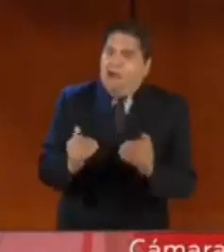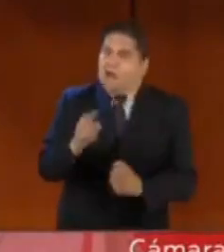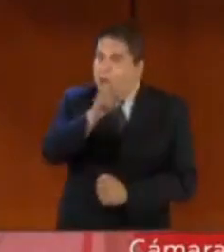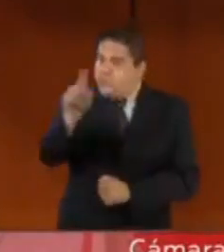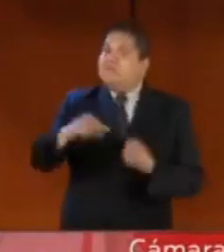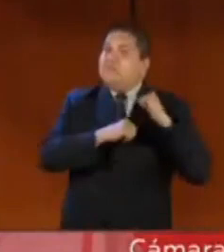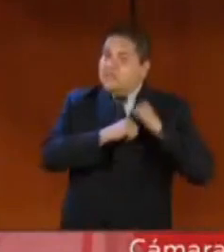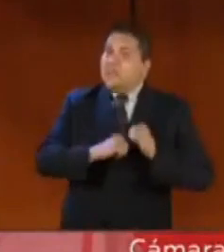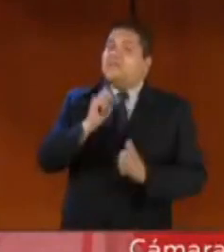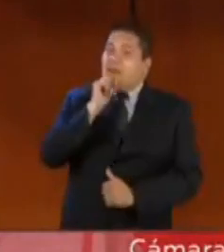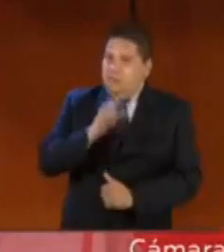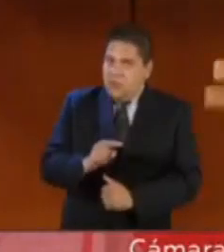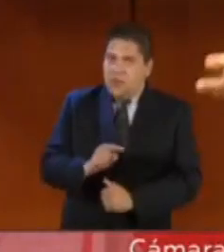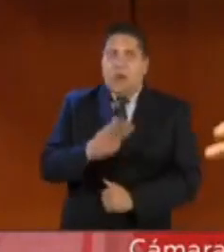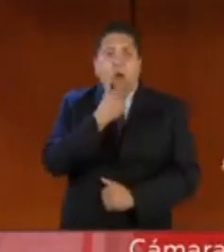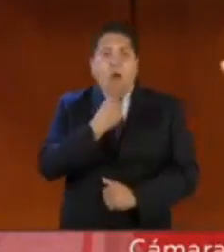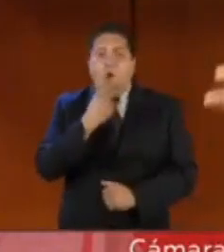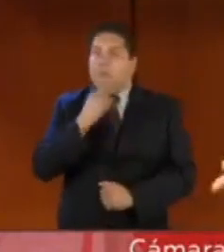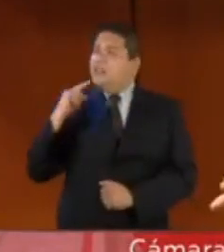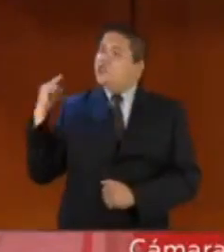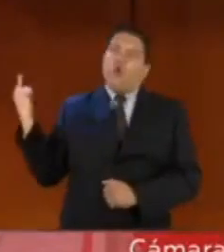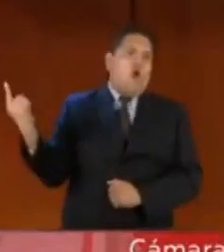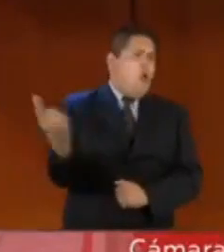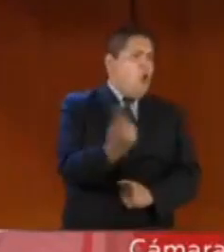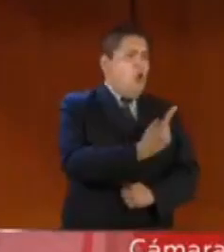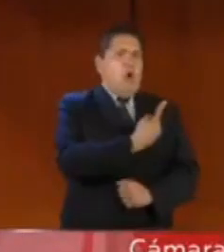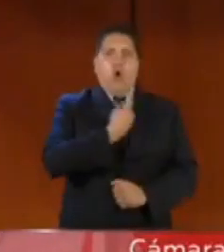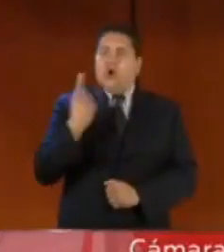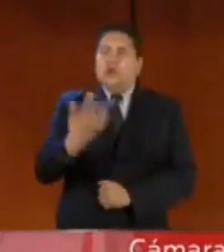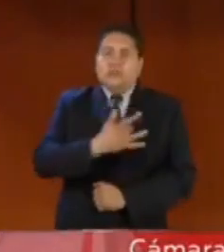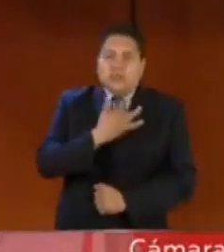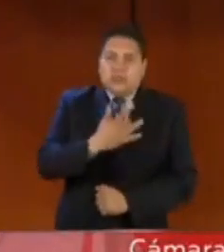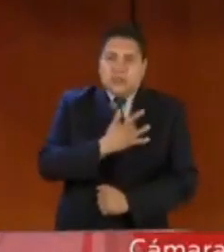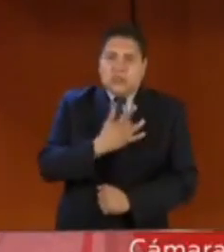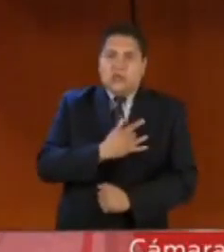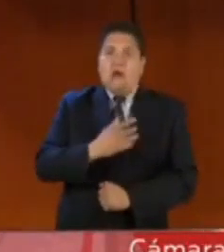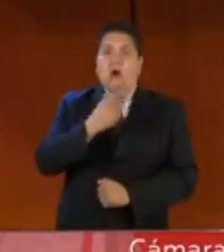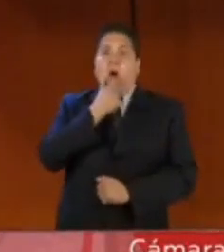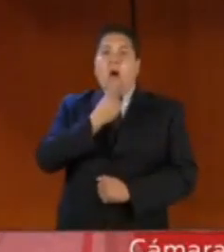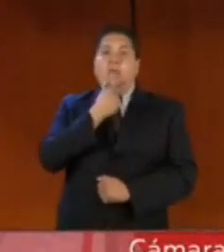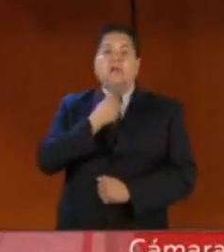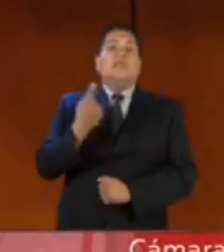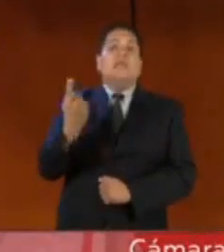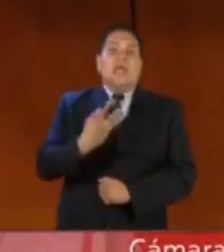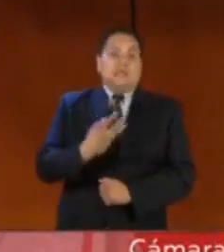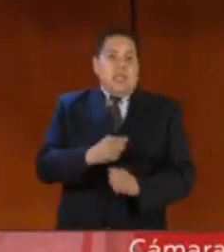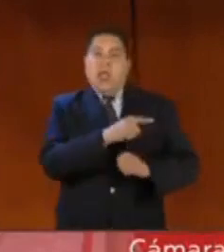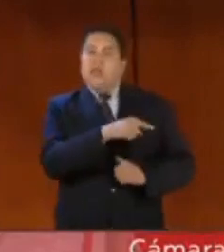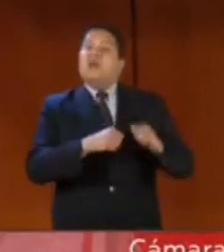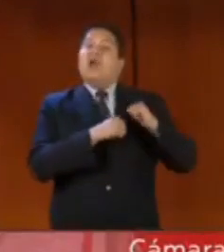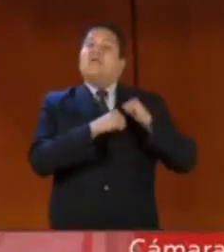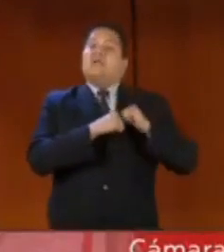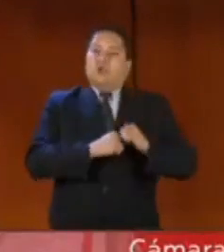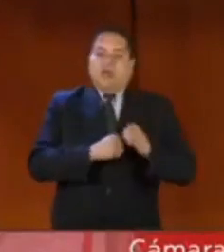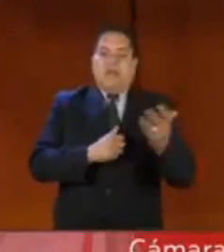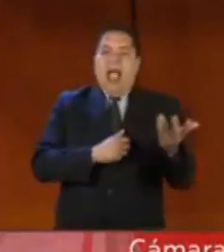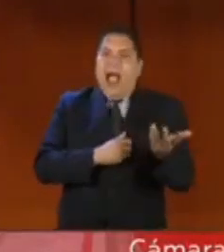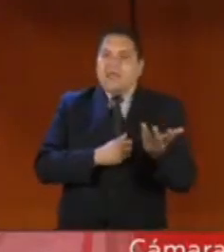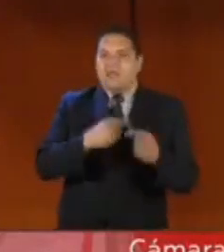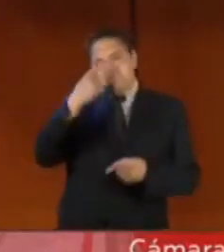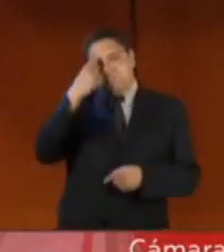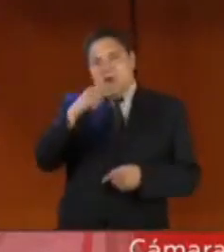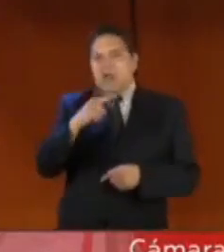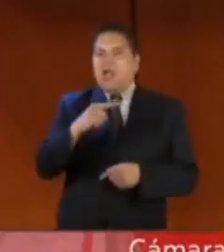que entiendan que los hombres son los que perpetúan las cadenas de violencia y que está la mano de los hombres